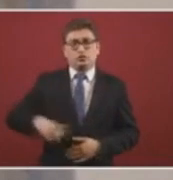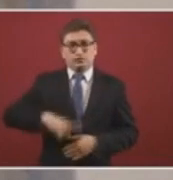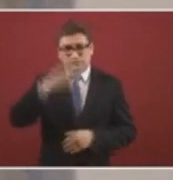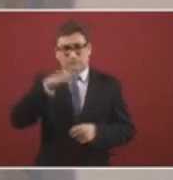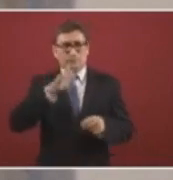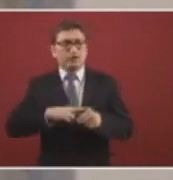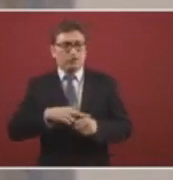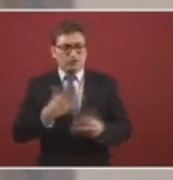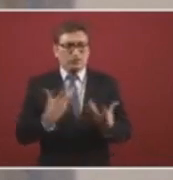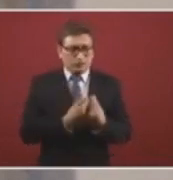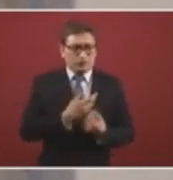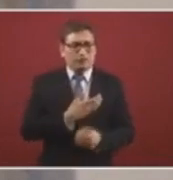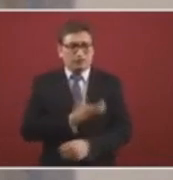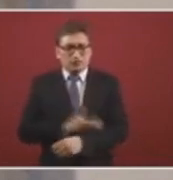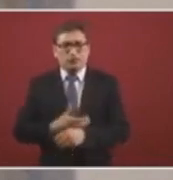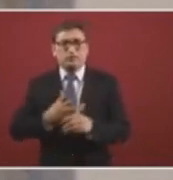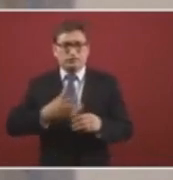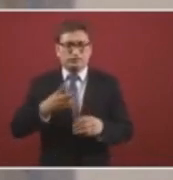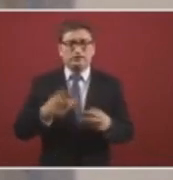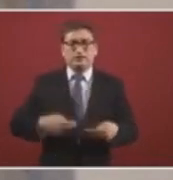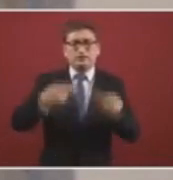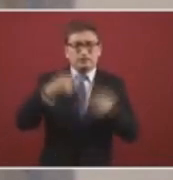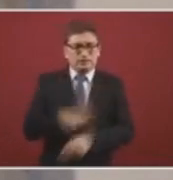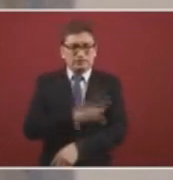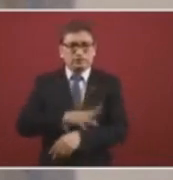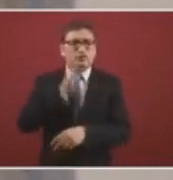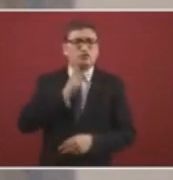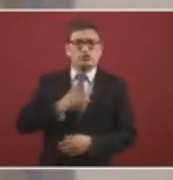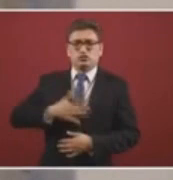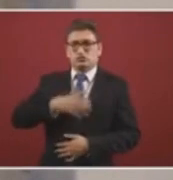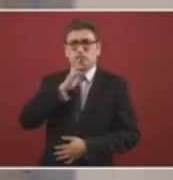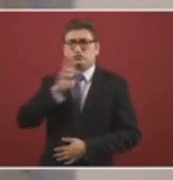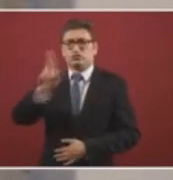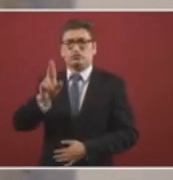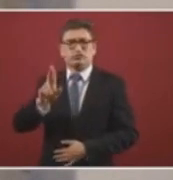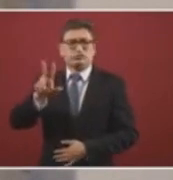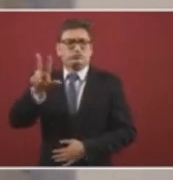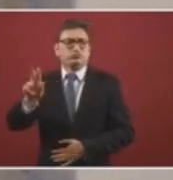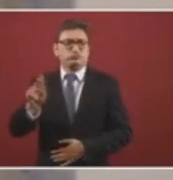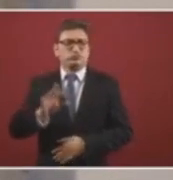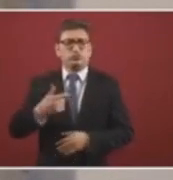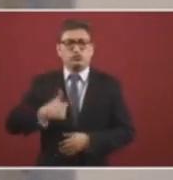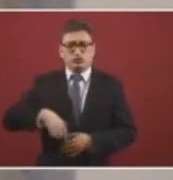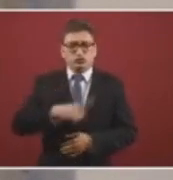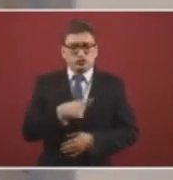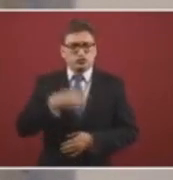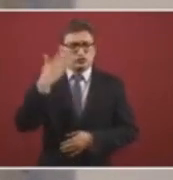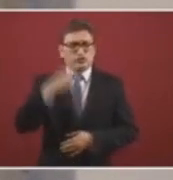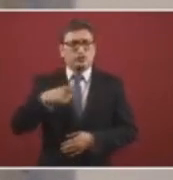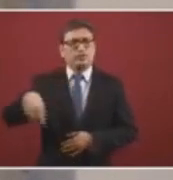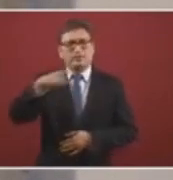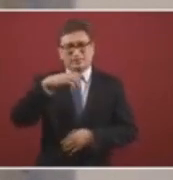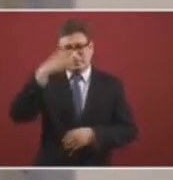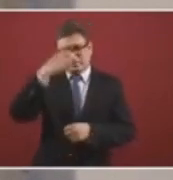de entrar en el negocio de los energéticos o a la electricidad, le respondo que apenas estamos independizándonos de las invasiones